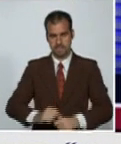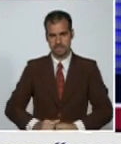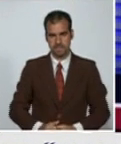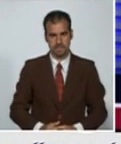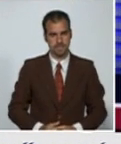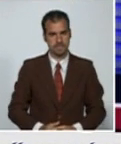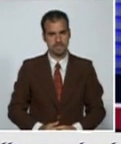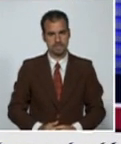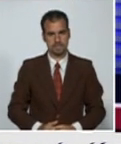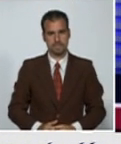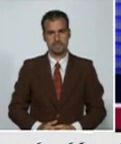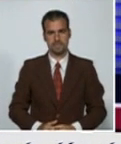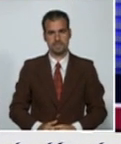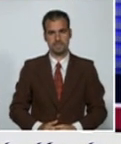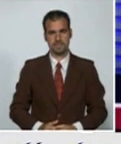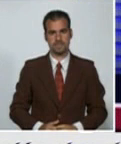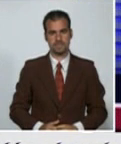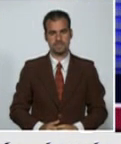El